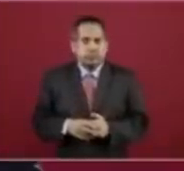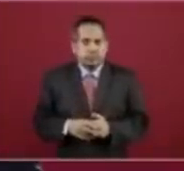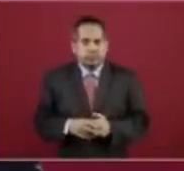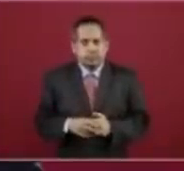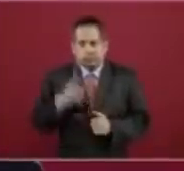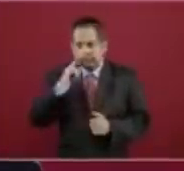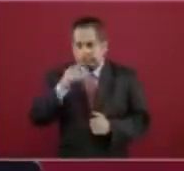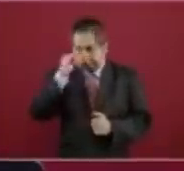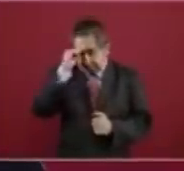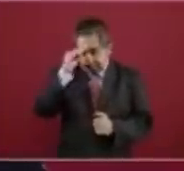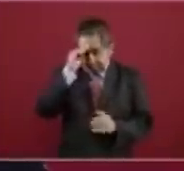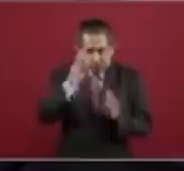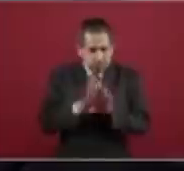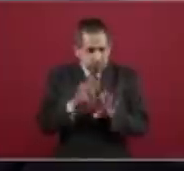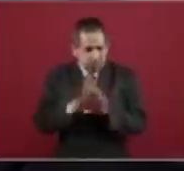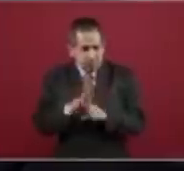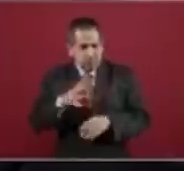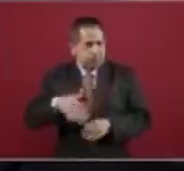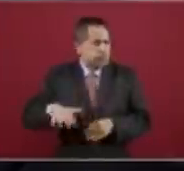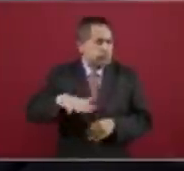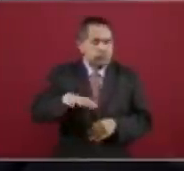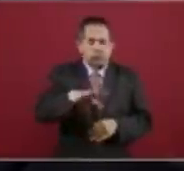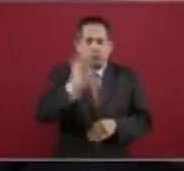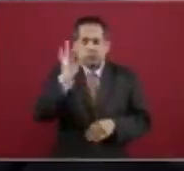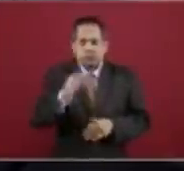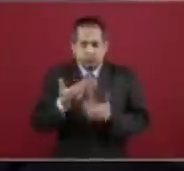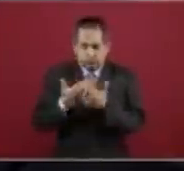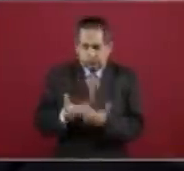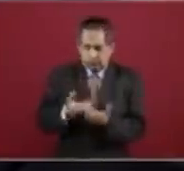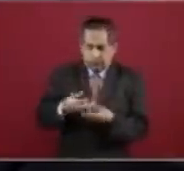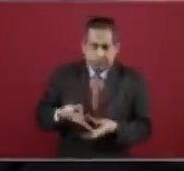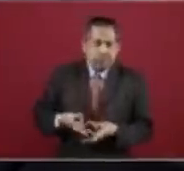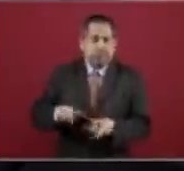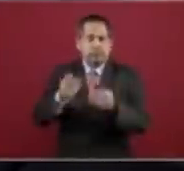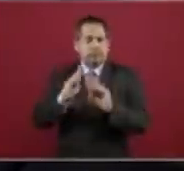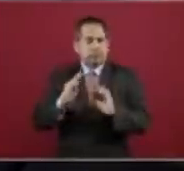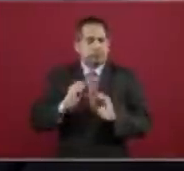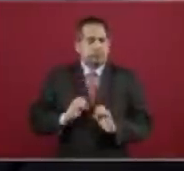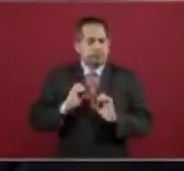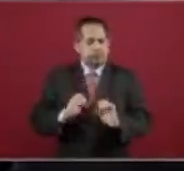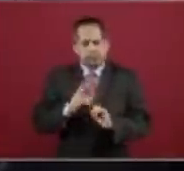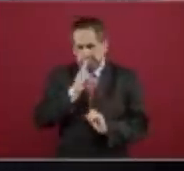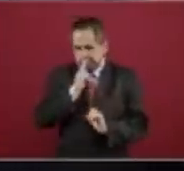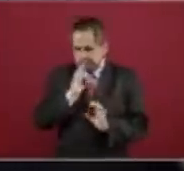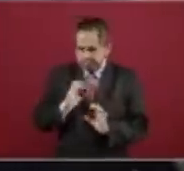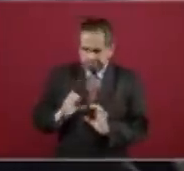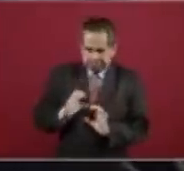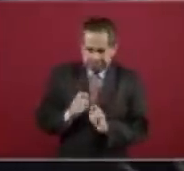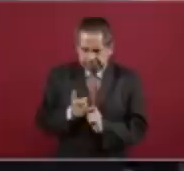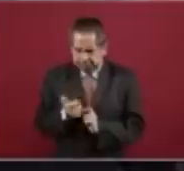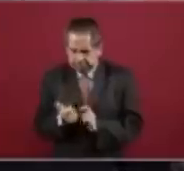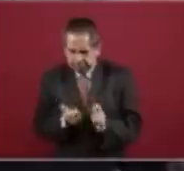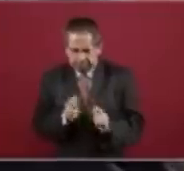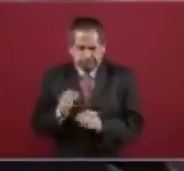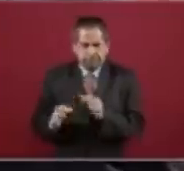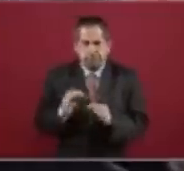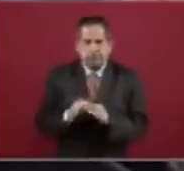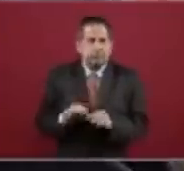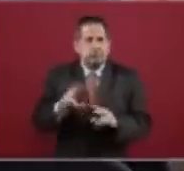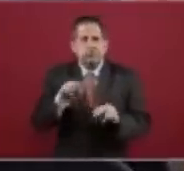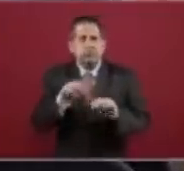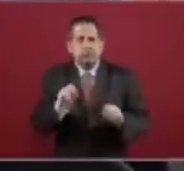a buscar que no se desperdicien los recursos, que no se trate